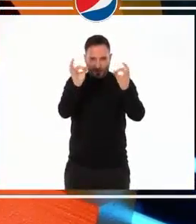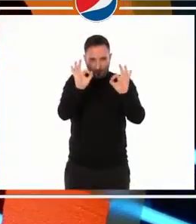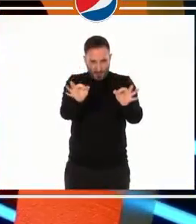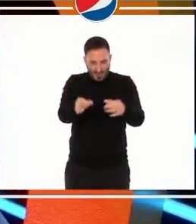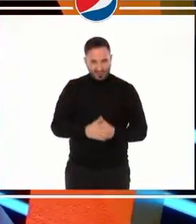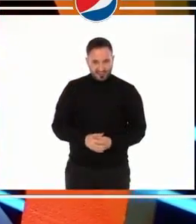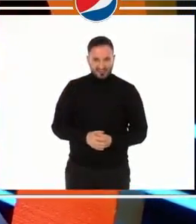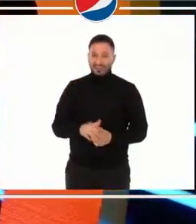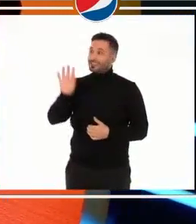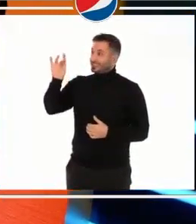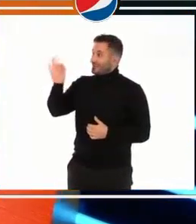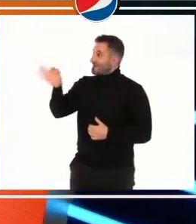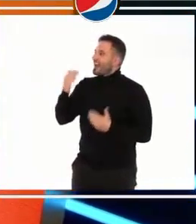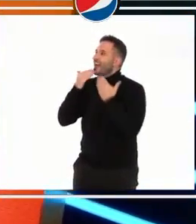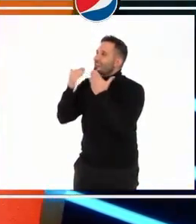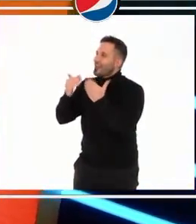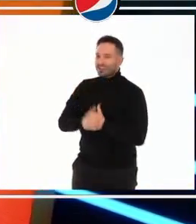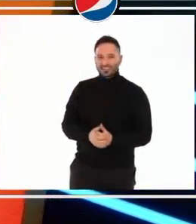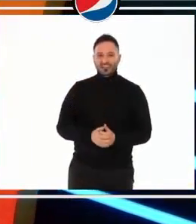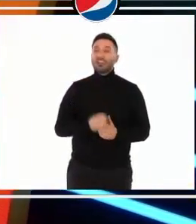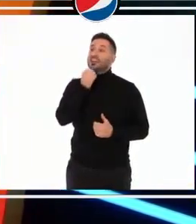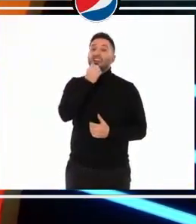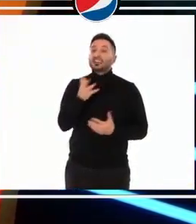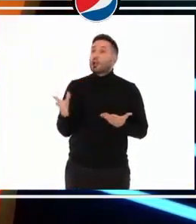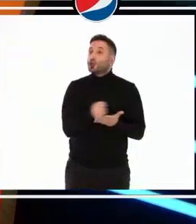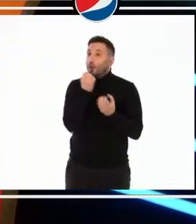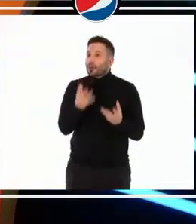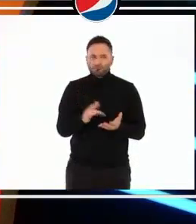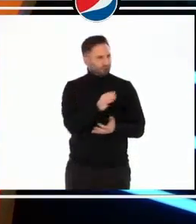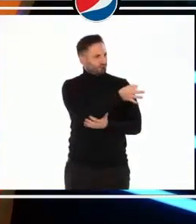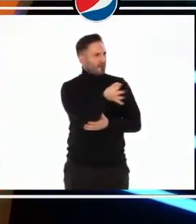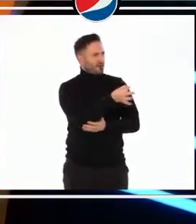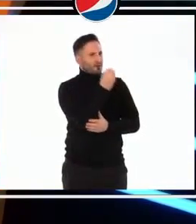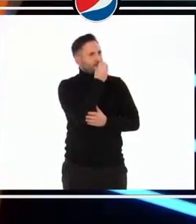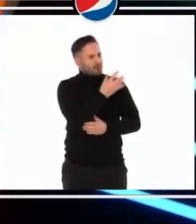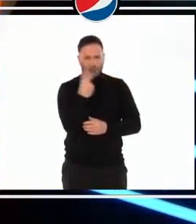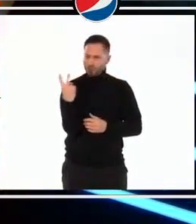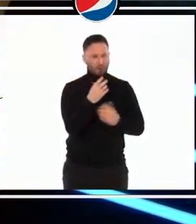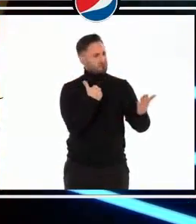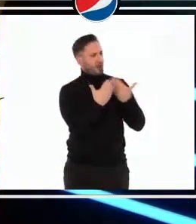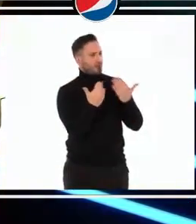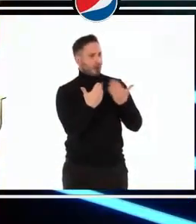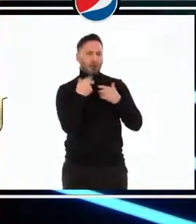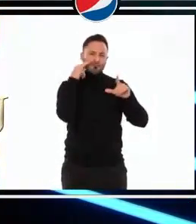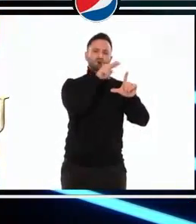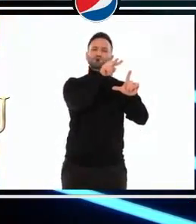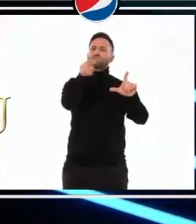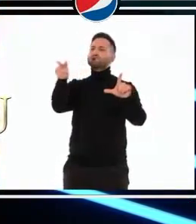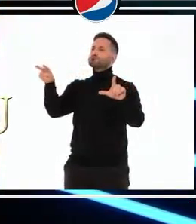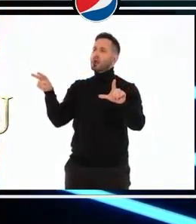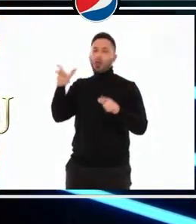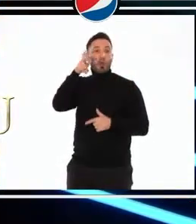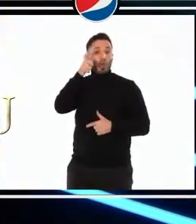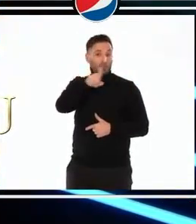Sí, señor, es verdad. Gracias. Muy bien. ¿Qué tal? ¿Todo bien? Pues todo fenomenal. Aquí estamos. Estábamos charlando y estábamos mirando, y mientras estábamos escuchando